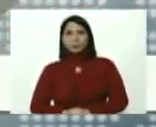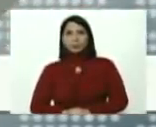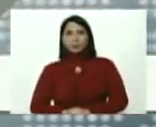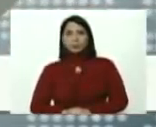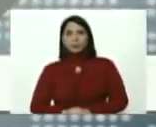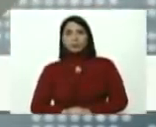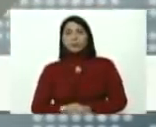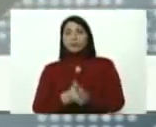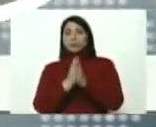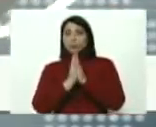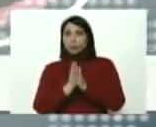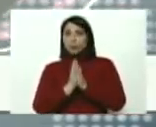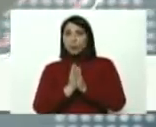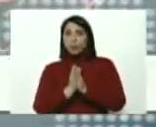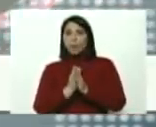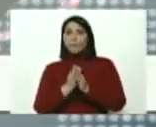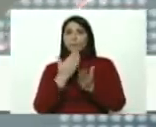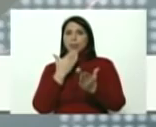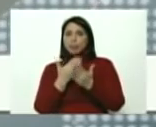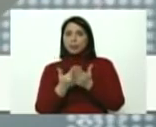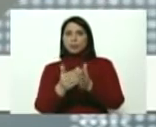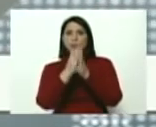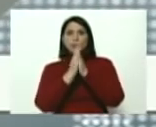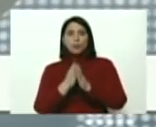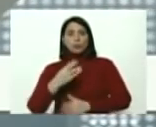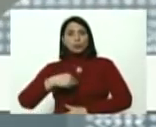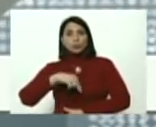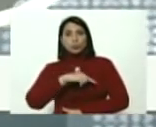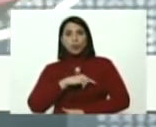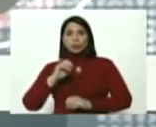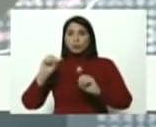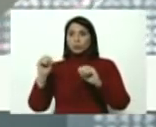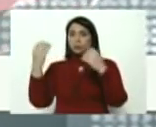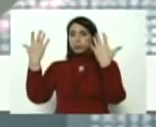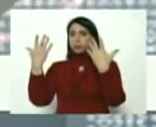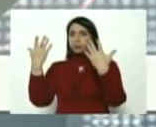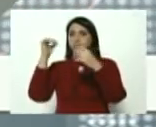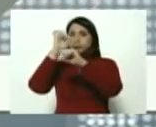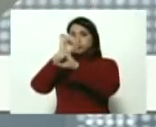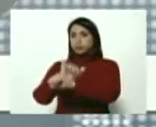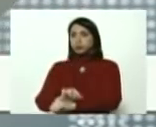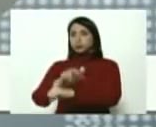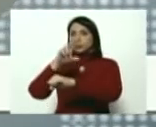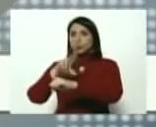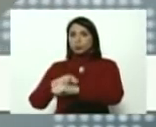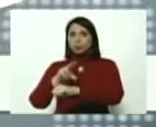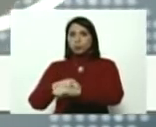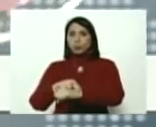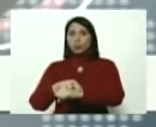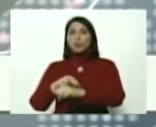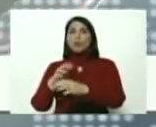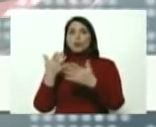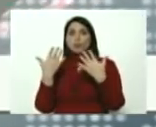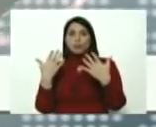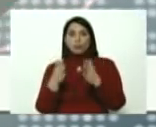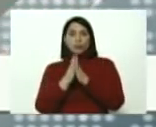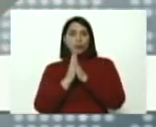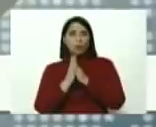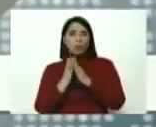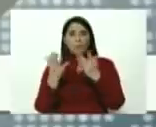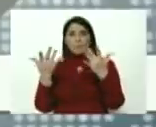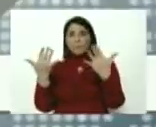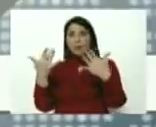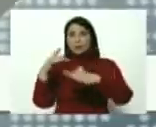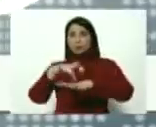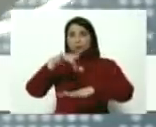votos por su recuperación y le pedimos a nuestro beato José Gregorio Hernández que ponga su mano sanadora para ayudar